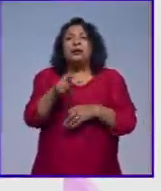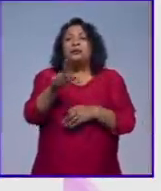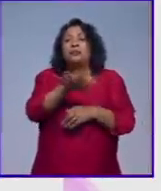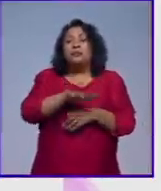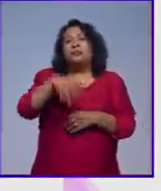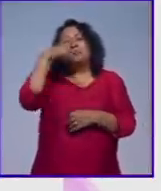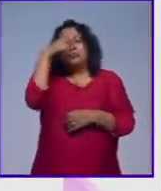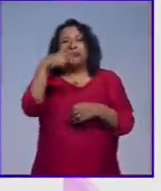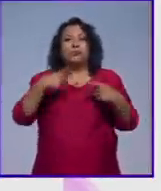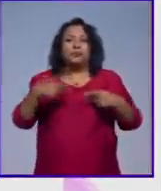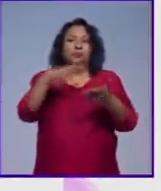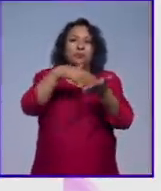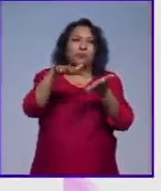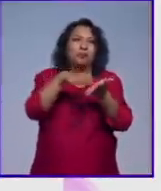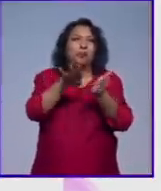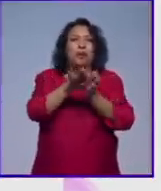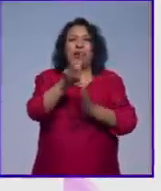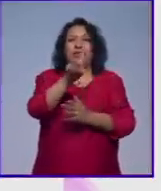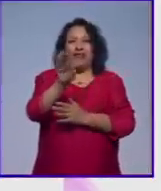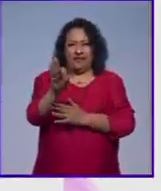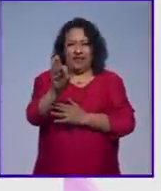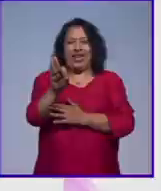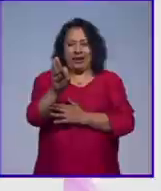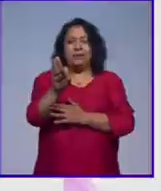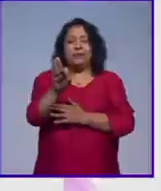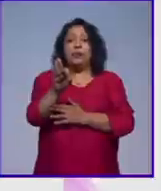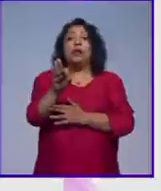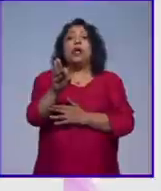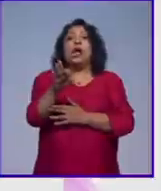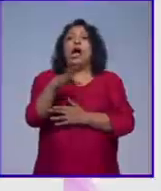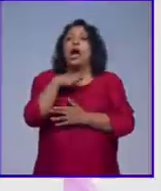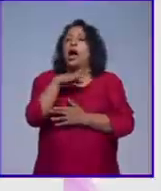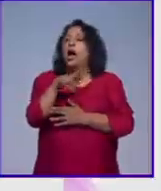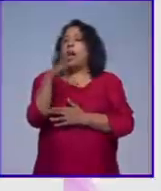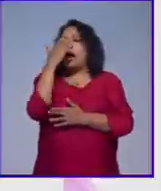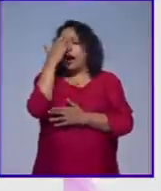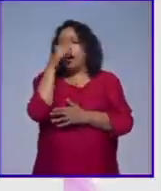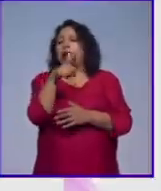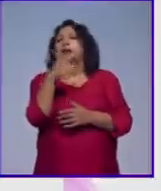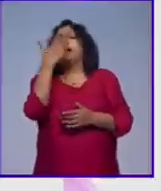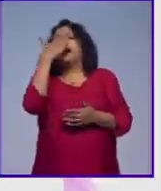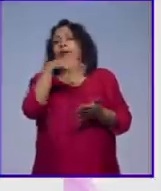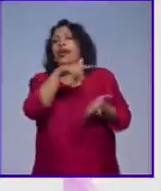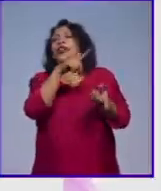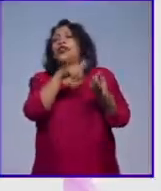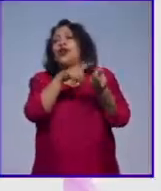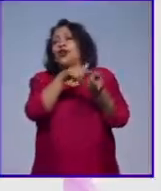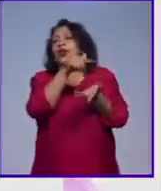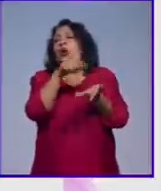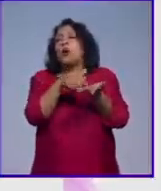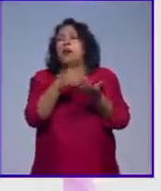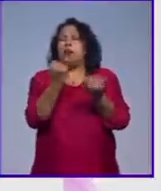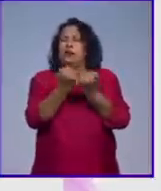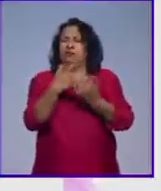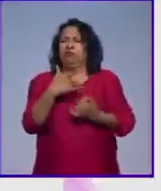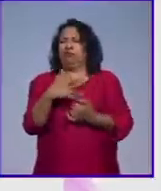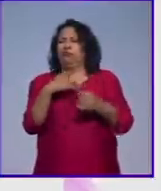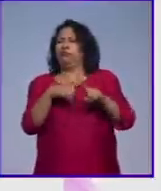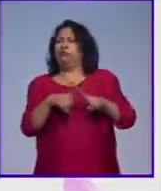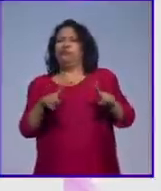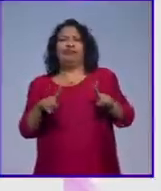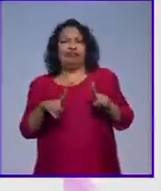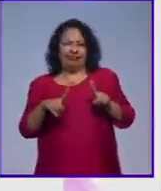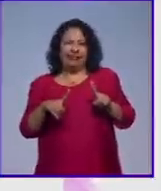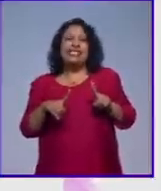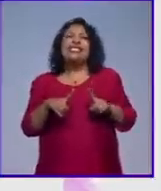el lector, por ejemplo, del DF, del Distrito Federal, va a reconocer, pero que al mismo tiempo va a notar diferencias.